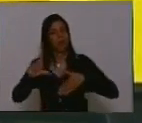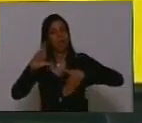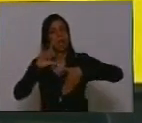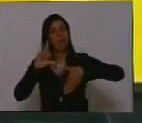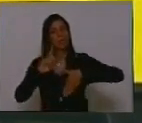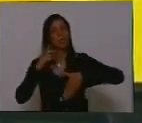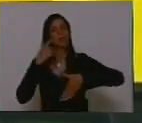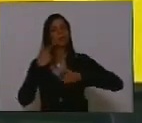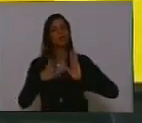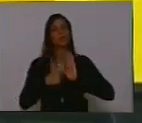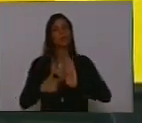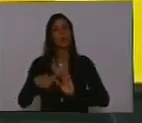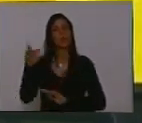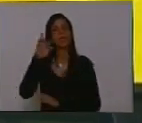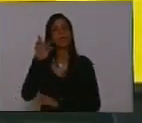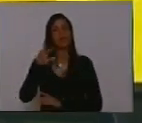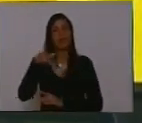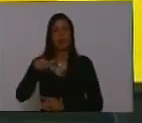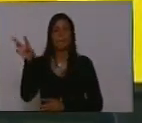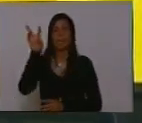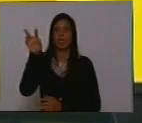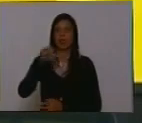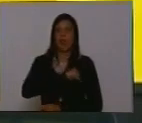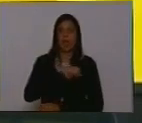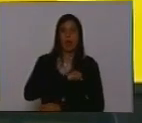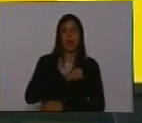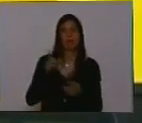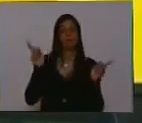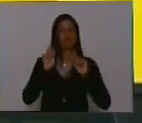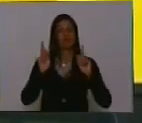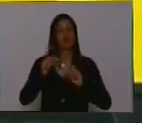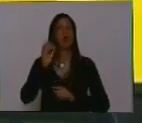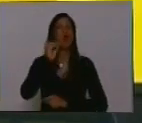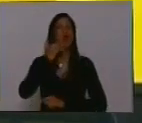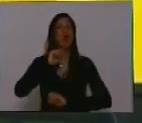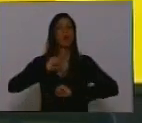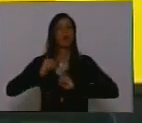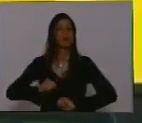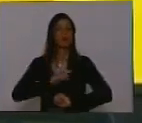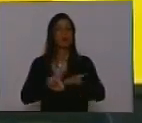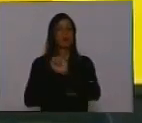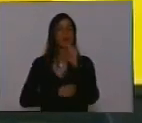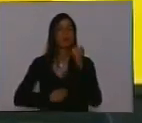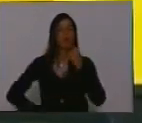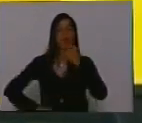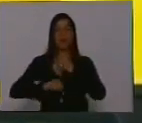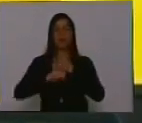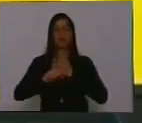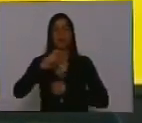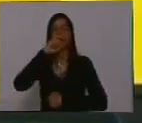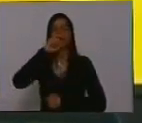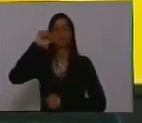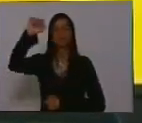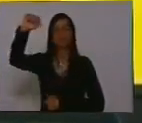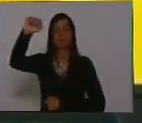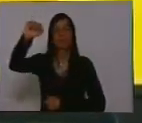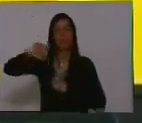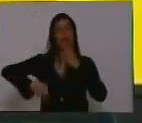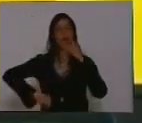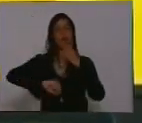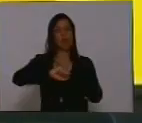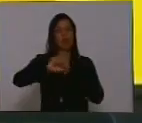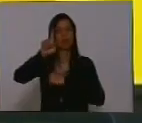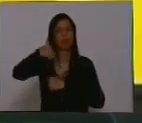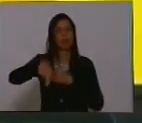mundo, porque este pueblo no se doblega y esta juventud sigue respaldando a Nicolás Maduro y sigue